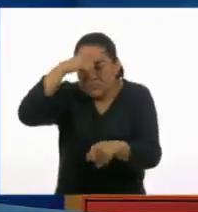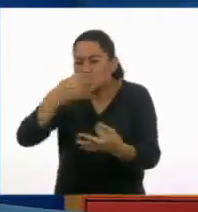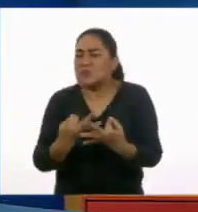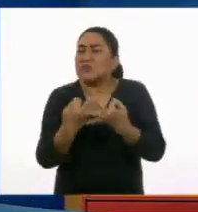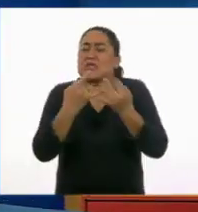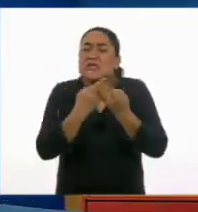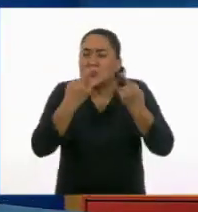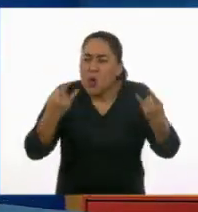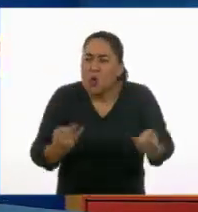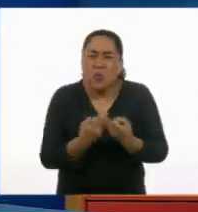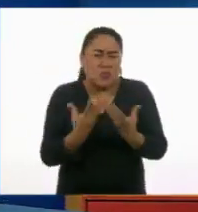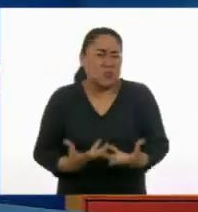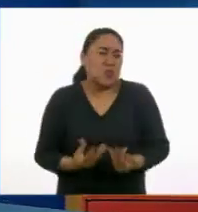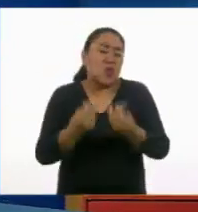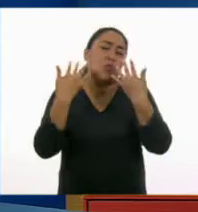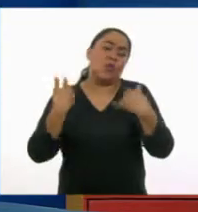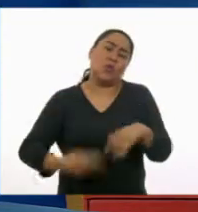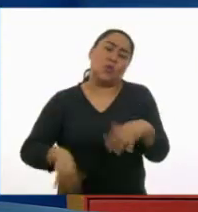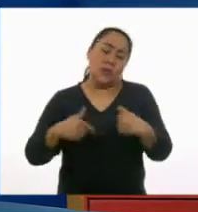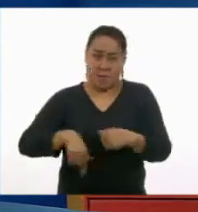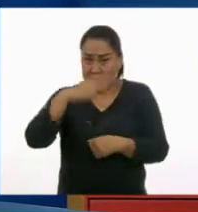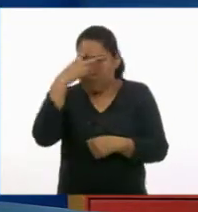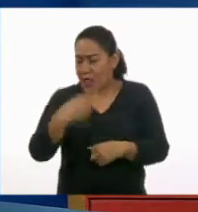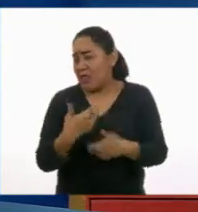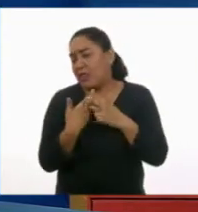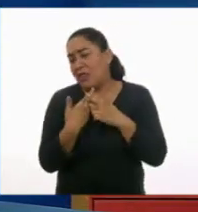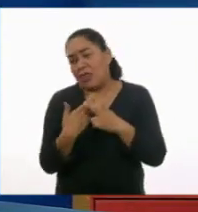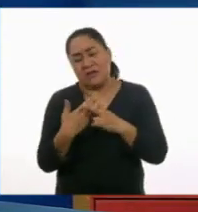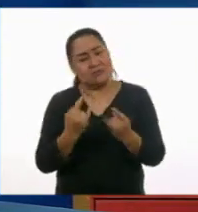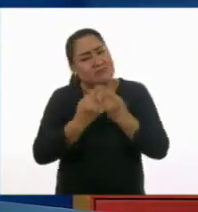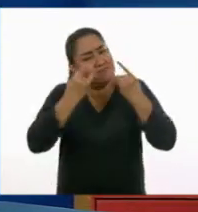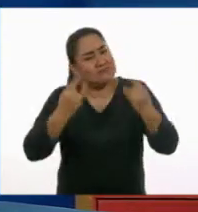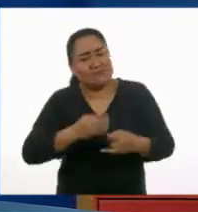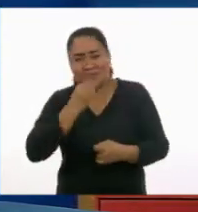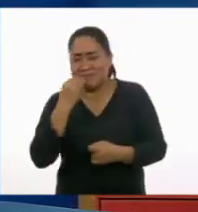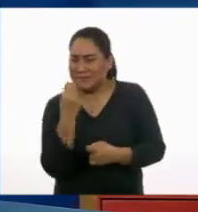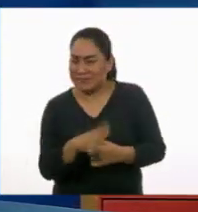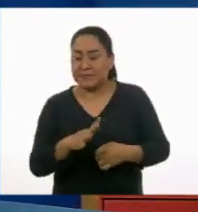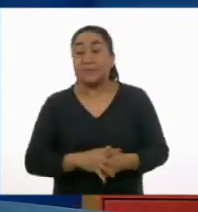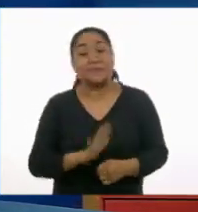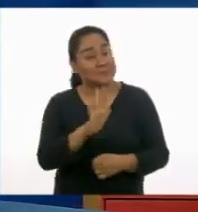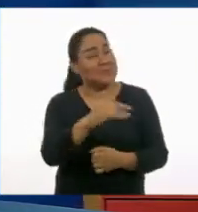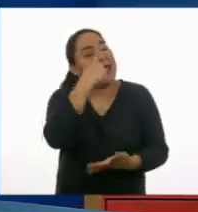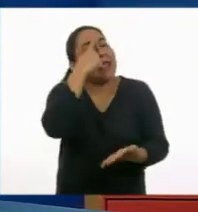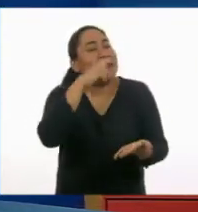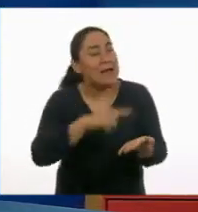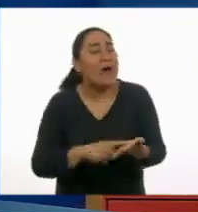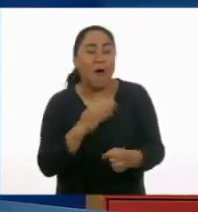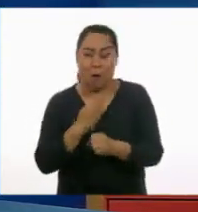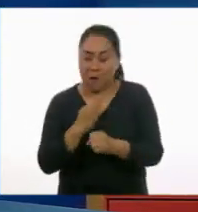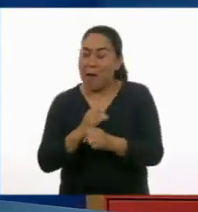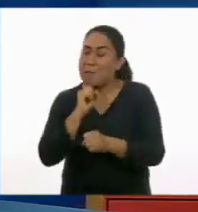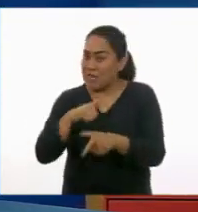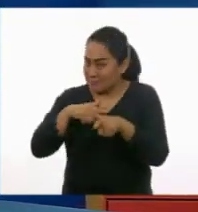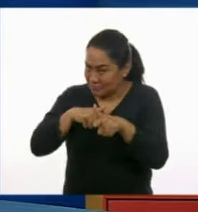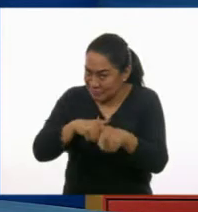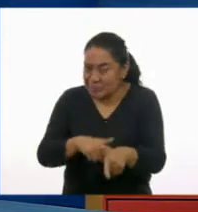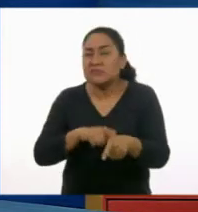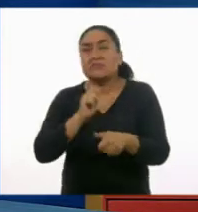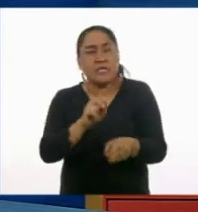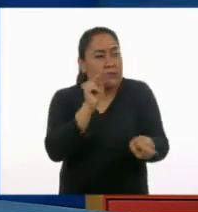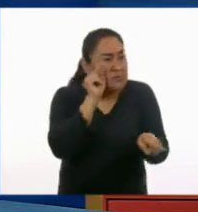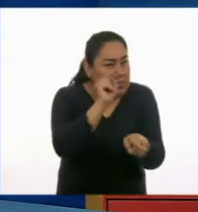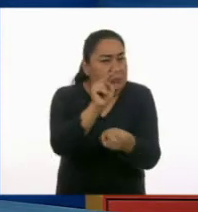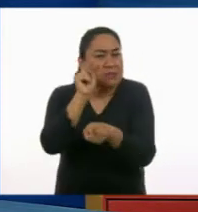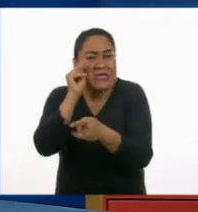México es un país rico en historias. Pues, ¿qué crees? El día de hoy vamos a continuar con el mismo camino, construyendo historias, pero